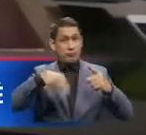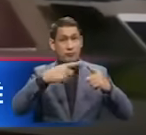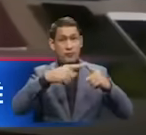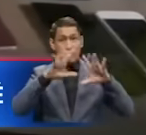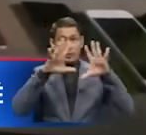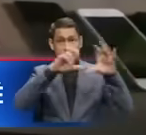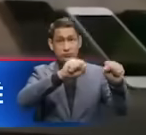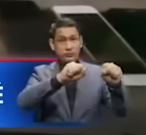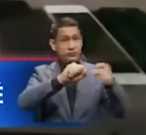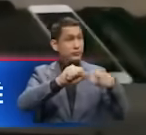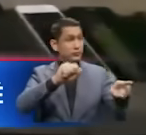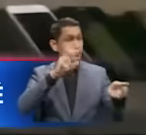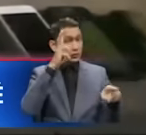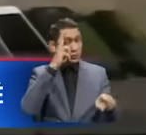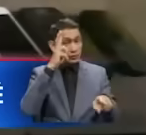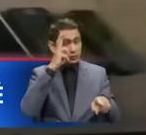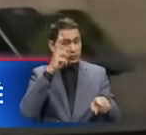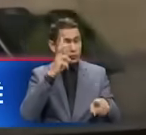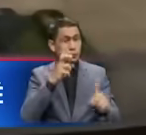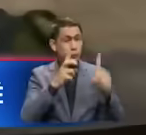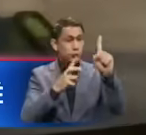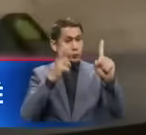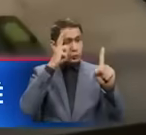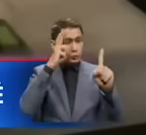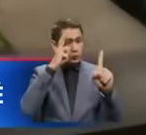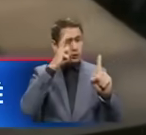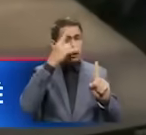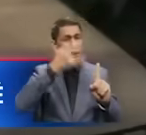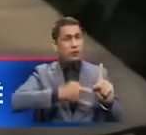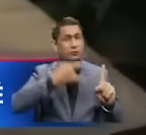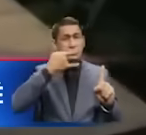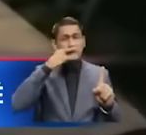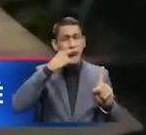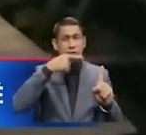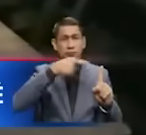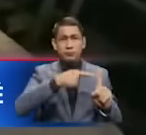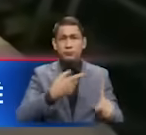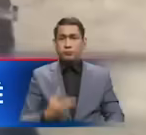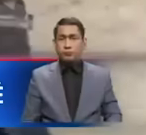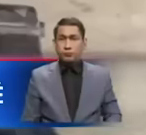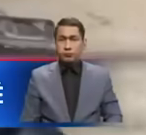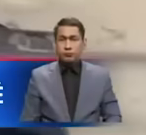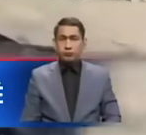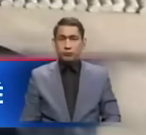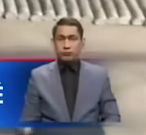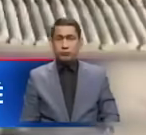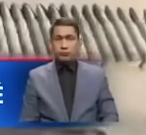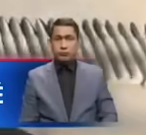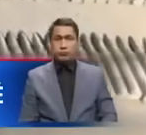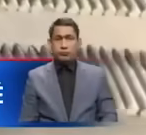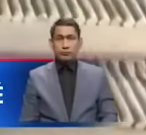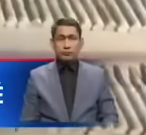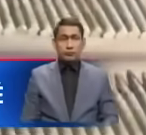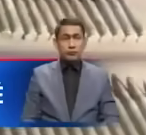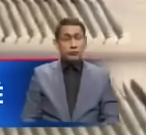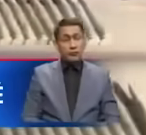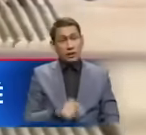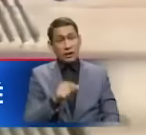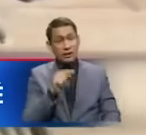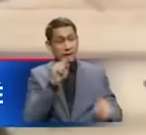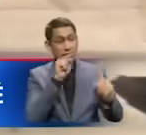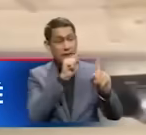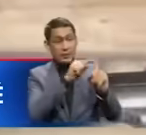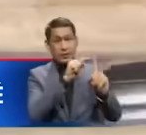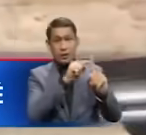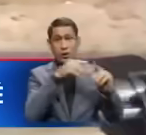fueron identificados como alias Niño Rico y alias Beneco. Quienes en su poder tenían armas de largo y